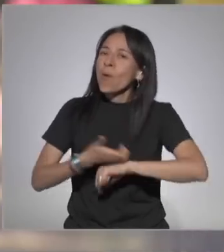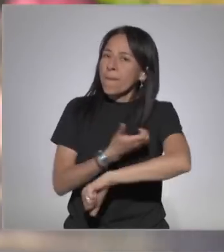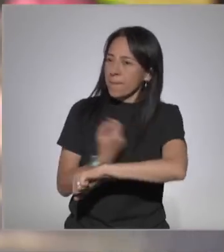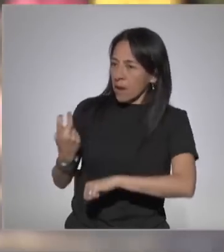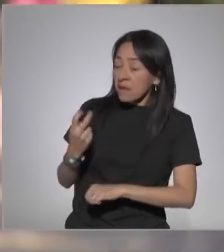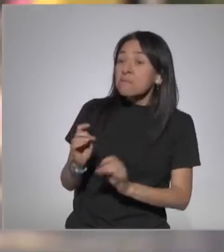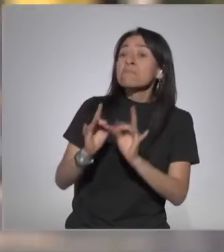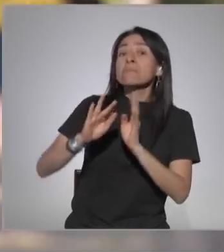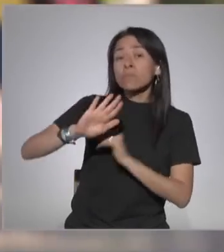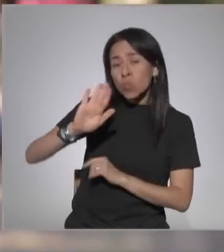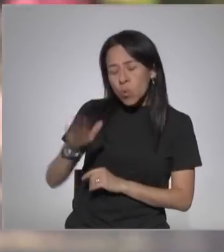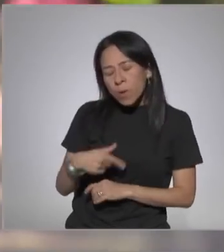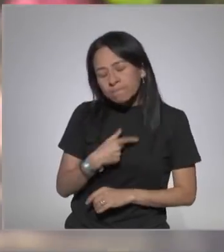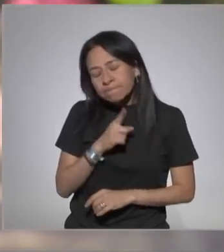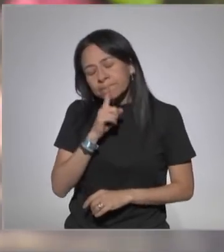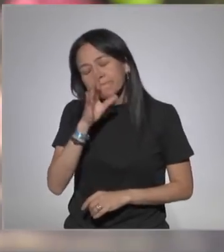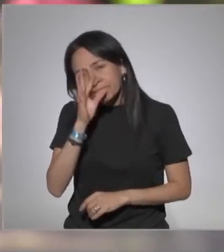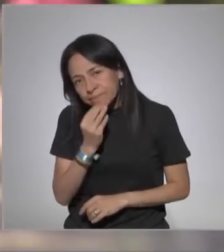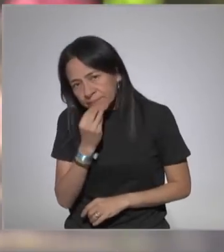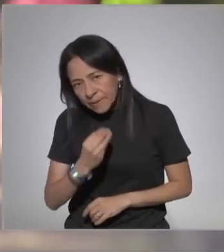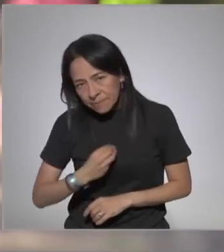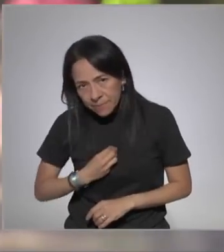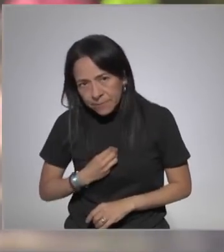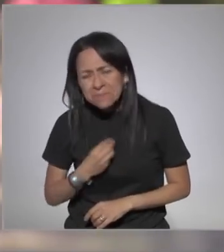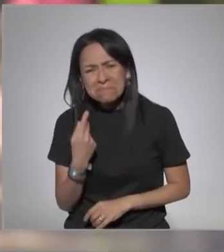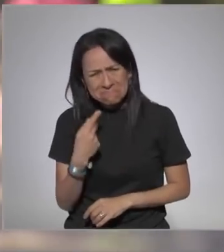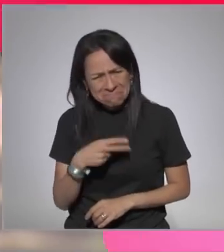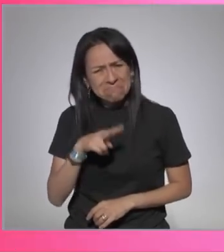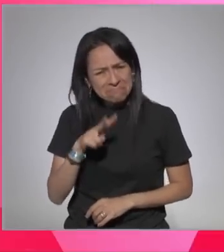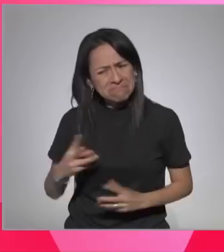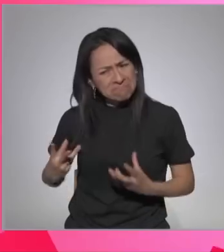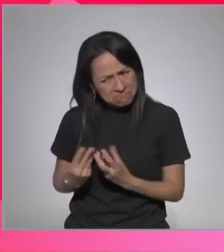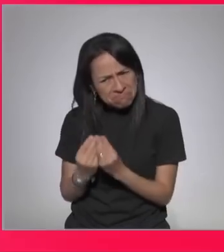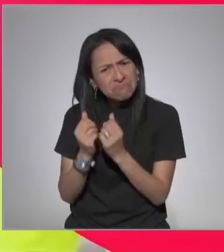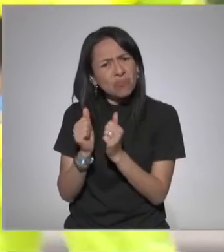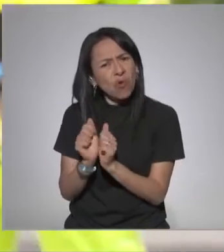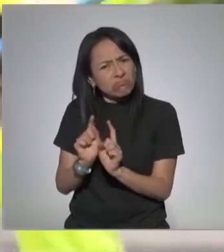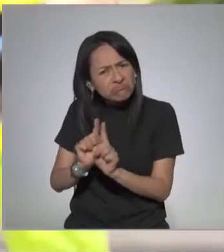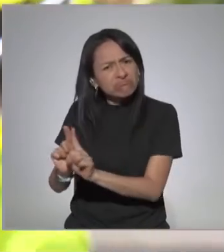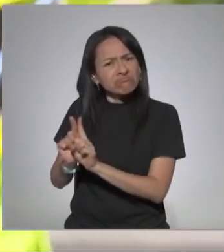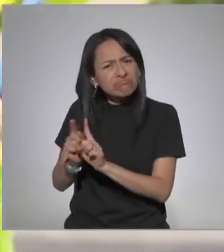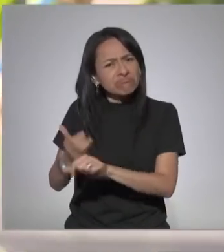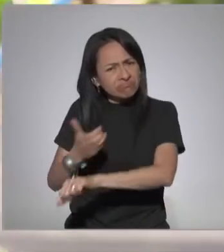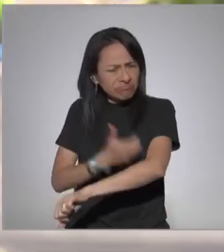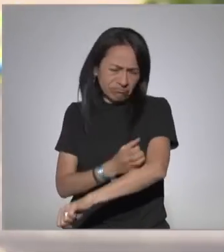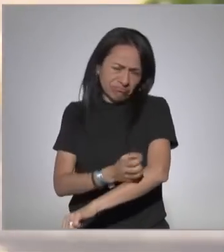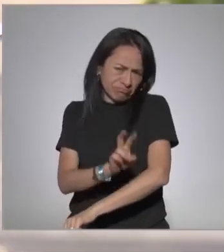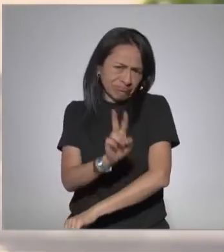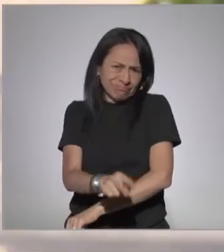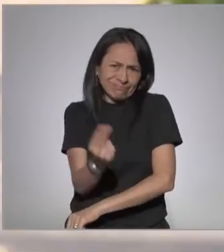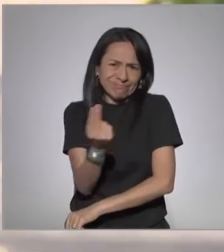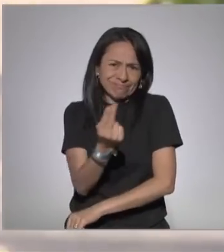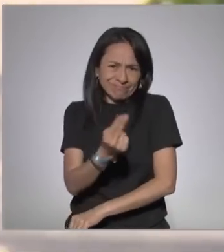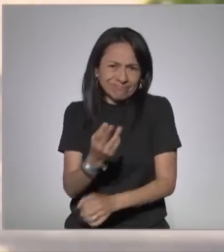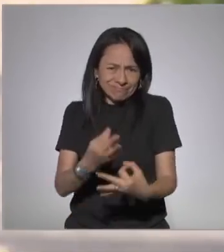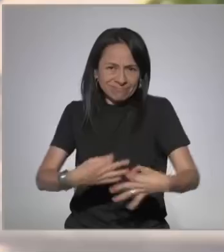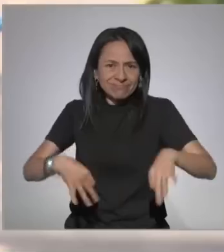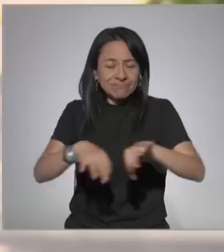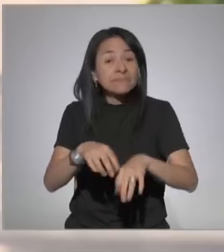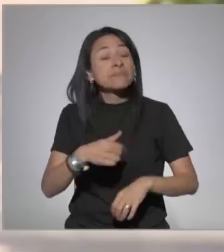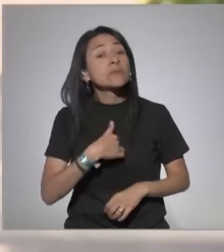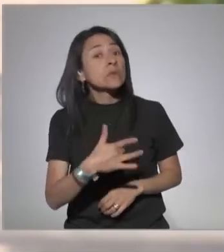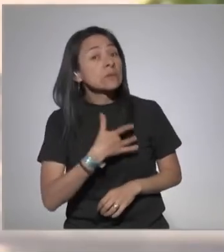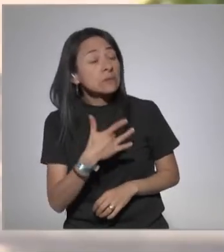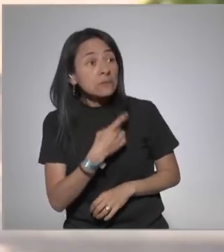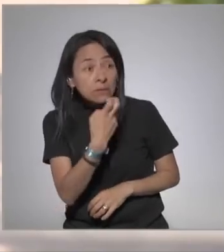pues ni modo, pero sí es importante estar acompañado. Pues yo creo que es muy importante,